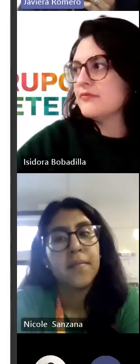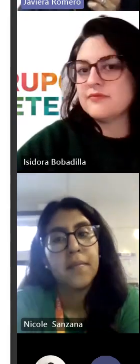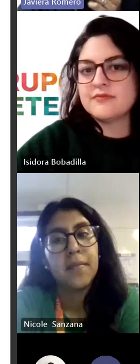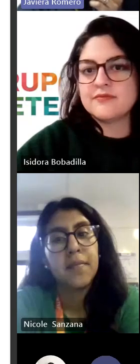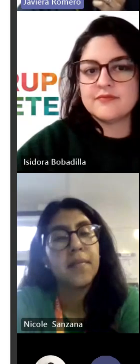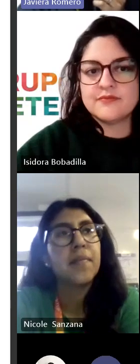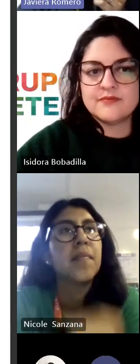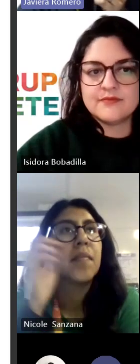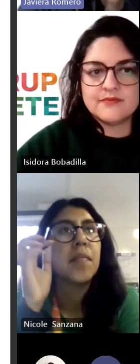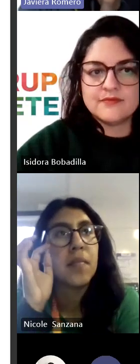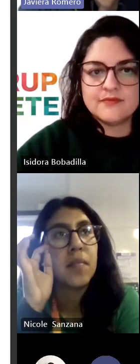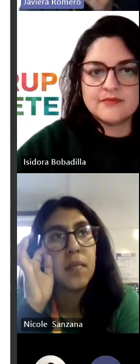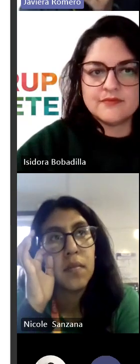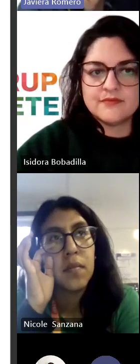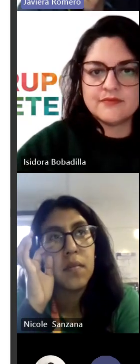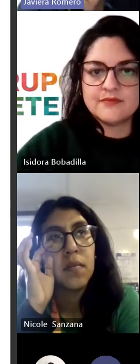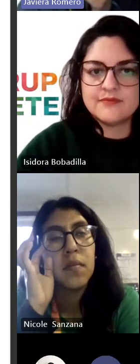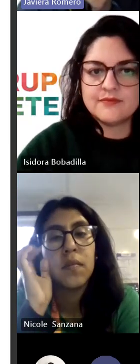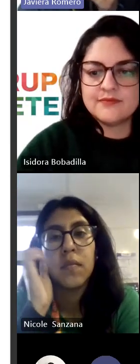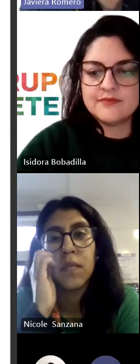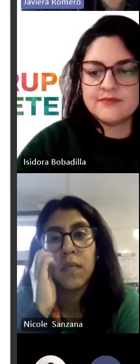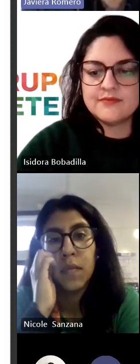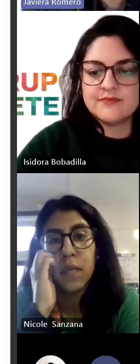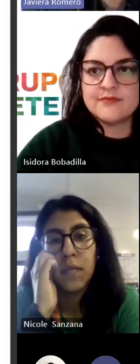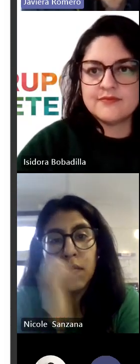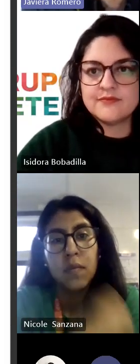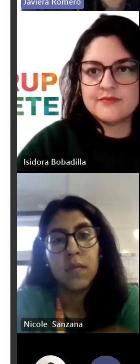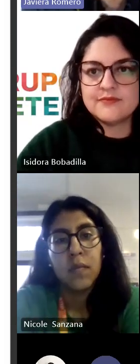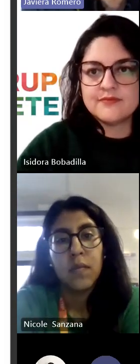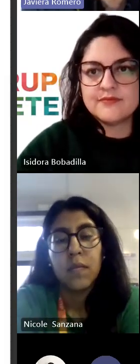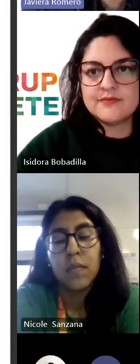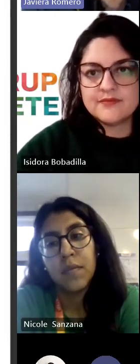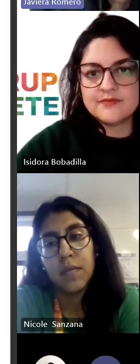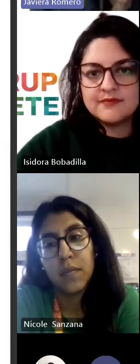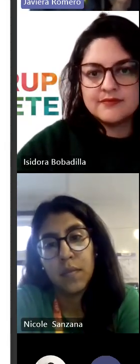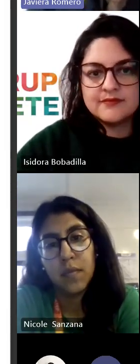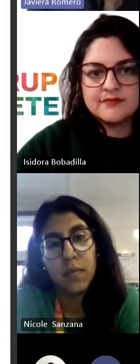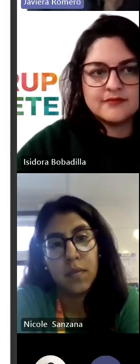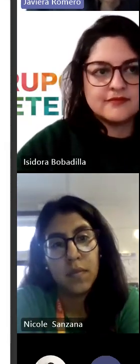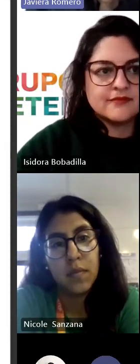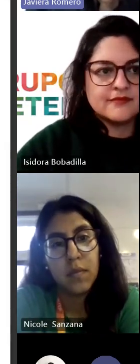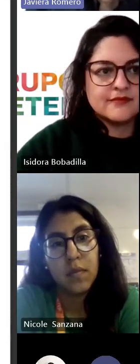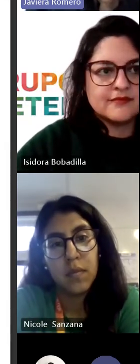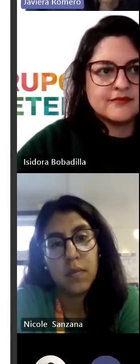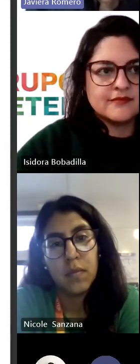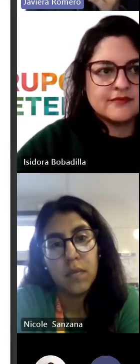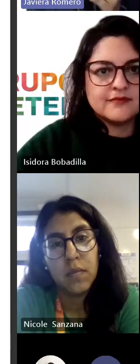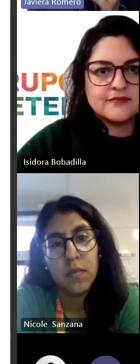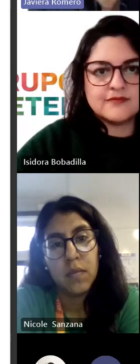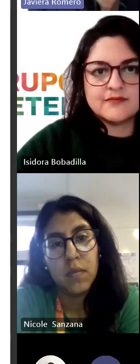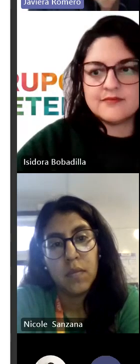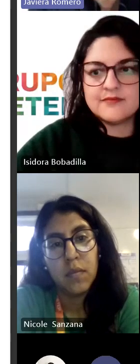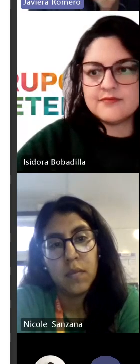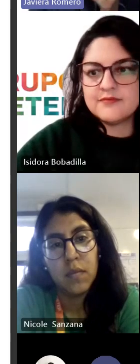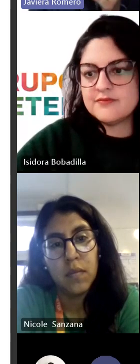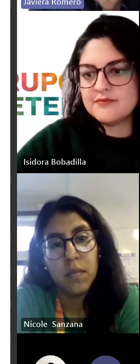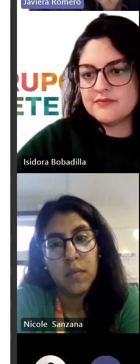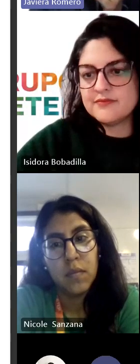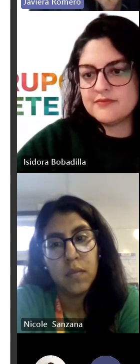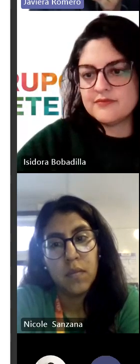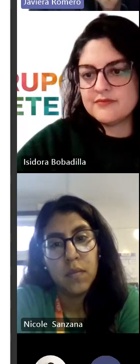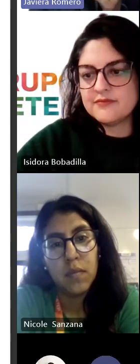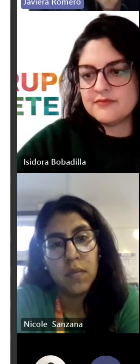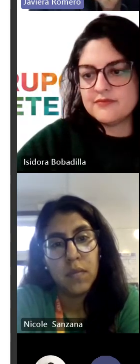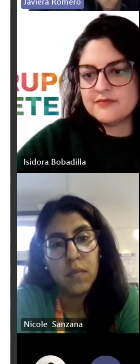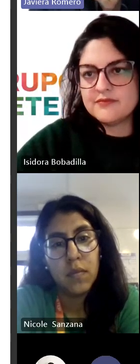pueden plantear al final. Vamos a empezar con la expresión de la conducta suicida Y vamos rápidamente a diferenciar, ¿cierto?,